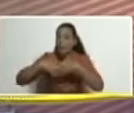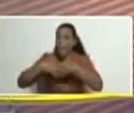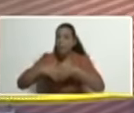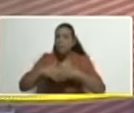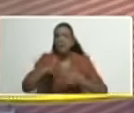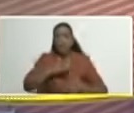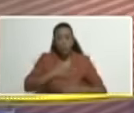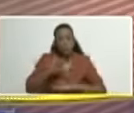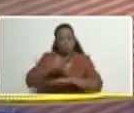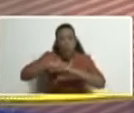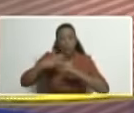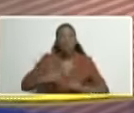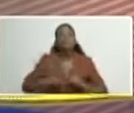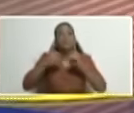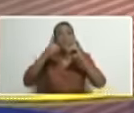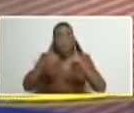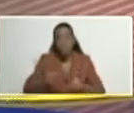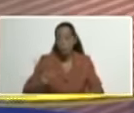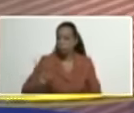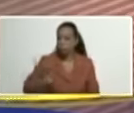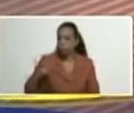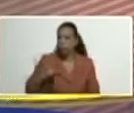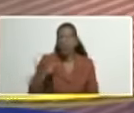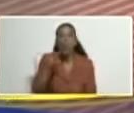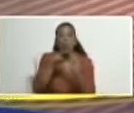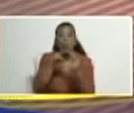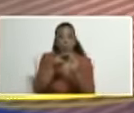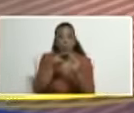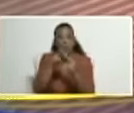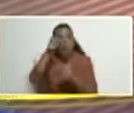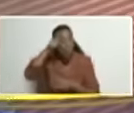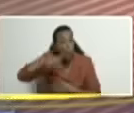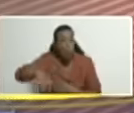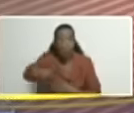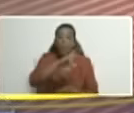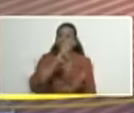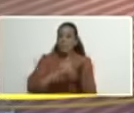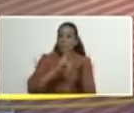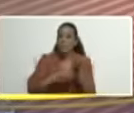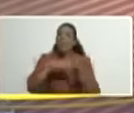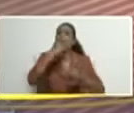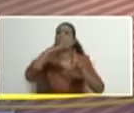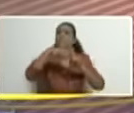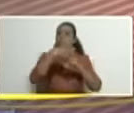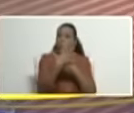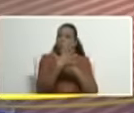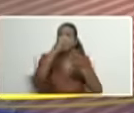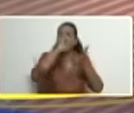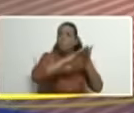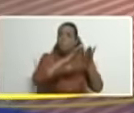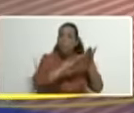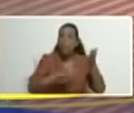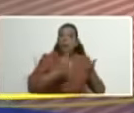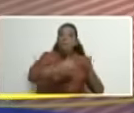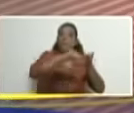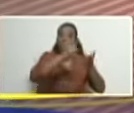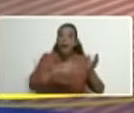decidimos formalmente dar a conocer a nuestro pueblo la verdad de lo escrito y lo